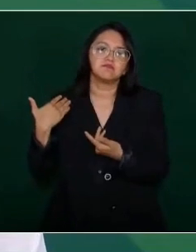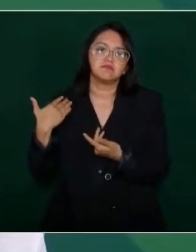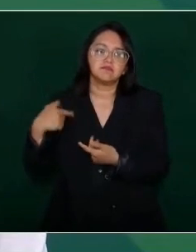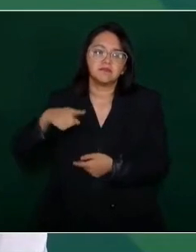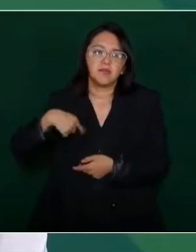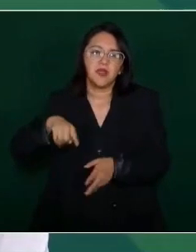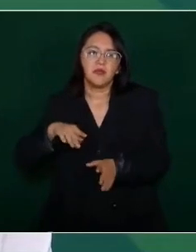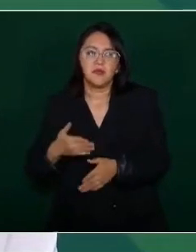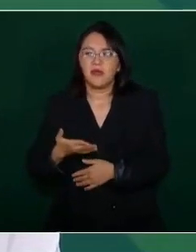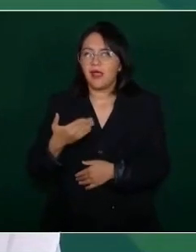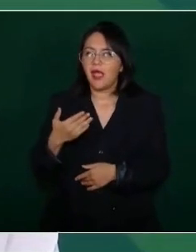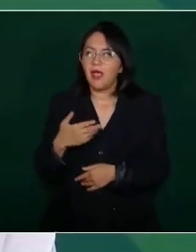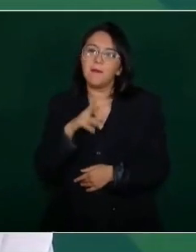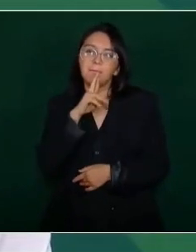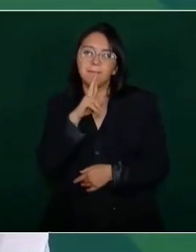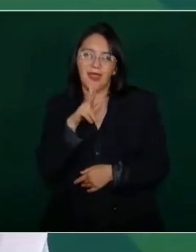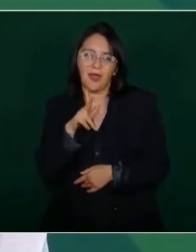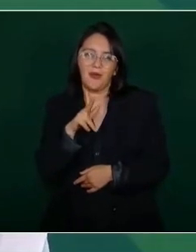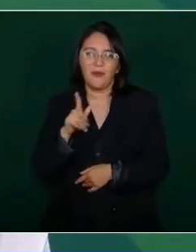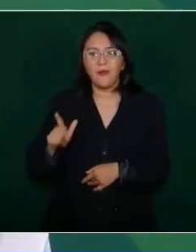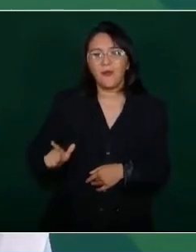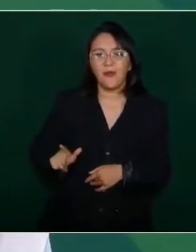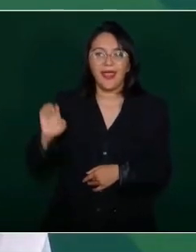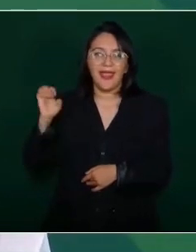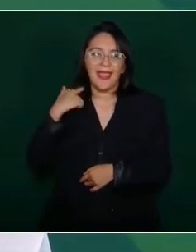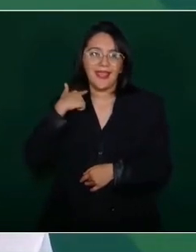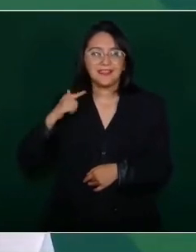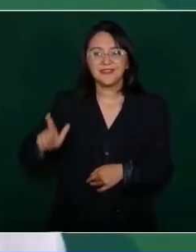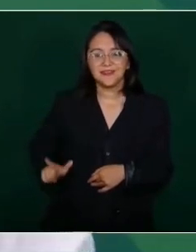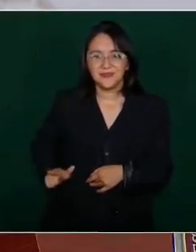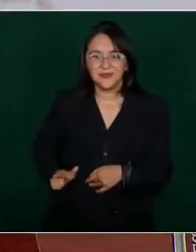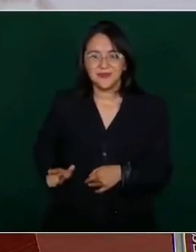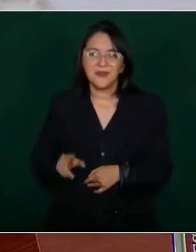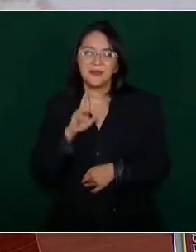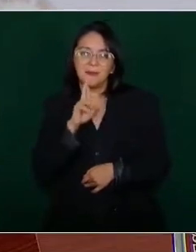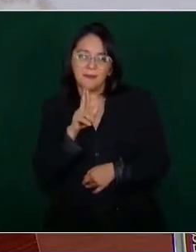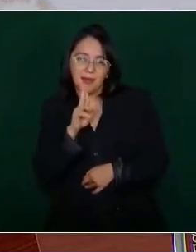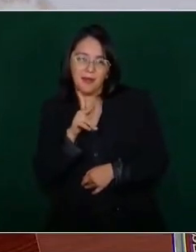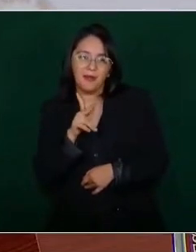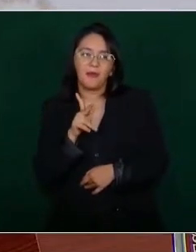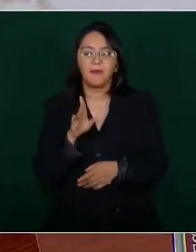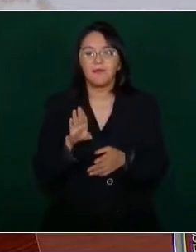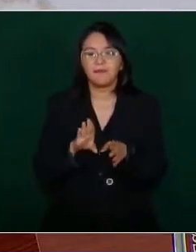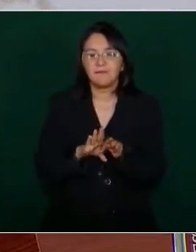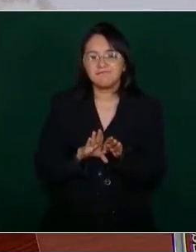estaban a favor del régimen de corrupción, de injusticias, de privilegios, simulando de que